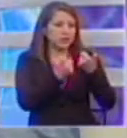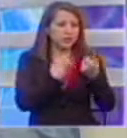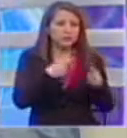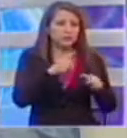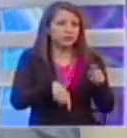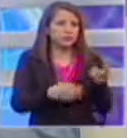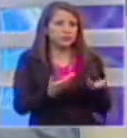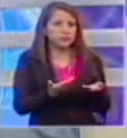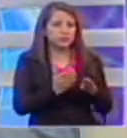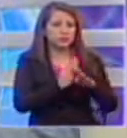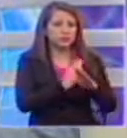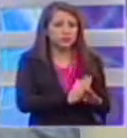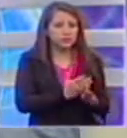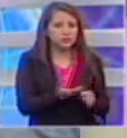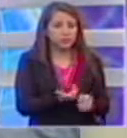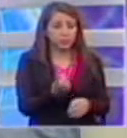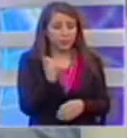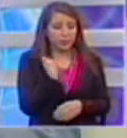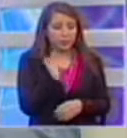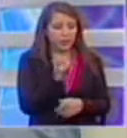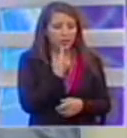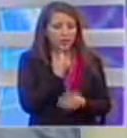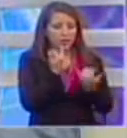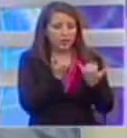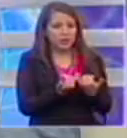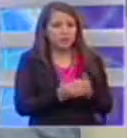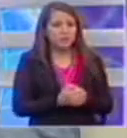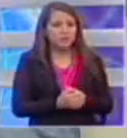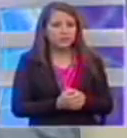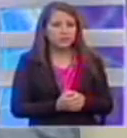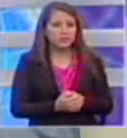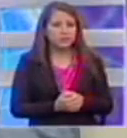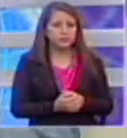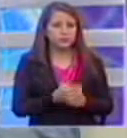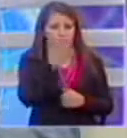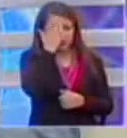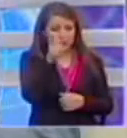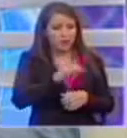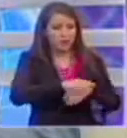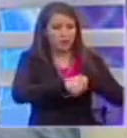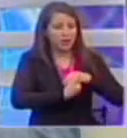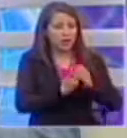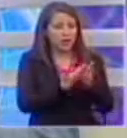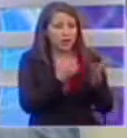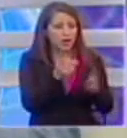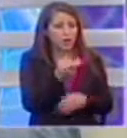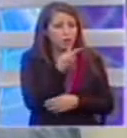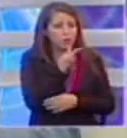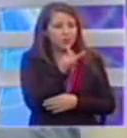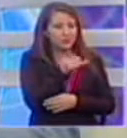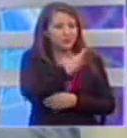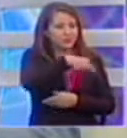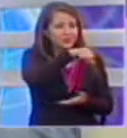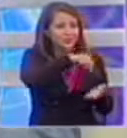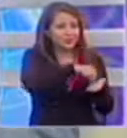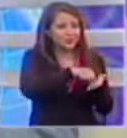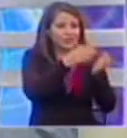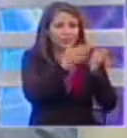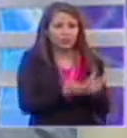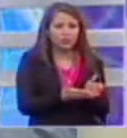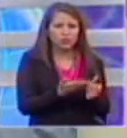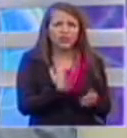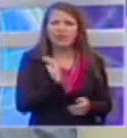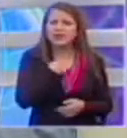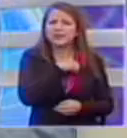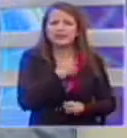no dejar de tener estupor por este abuso de la cosa pública? Es de los ciudadanos. ¿Qué